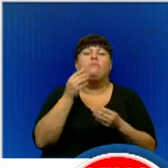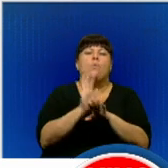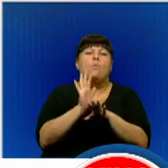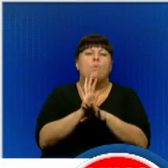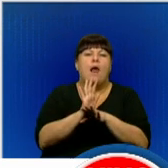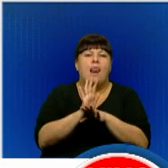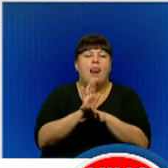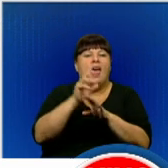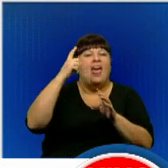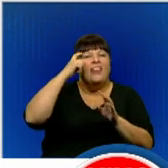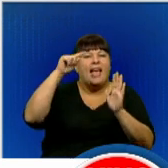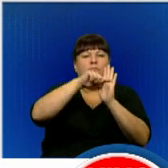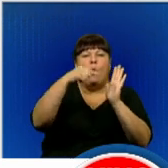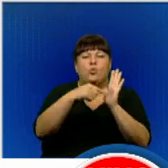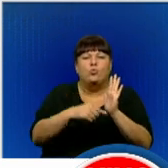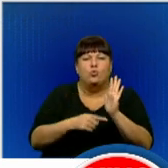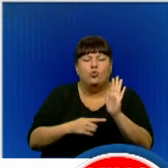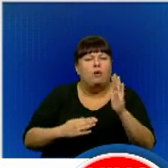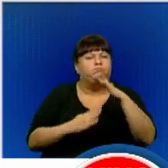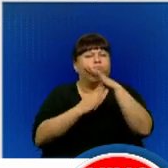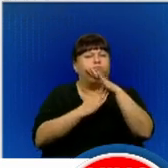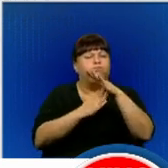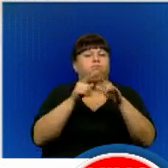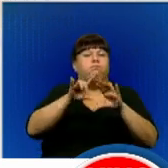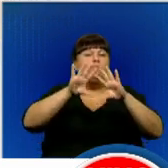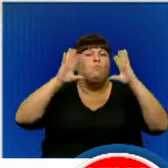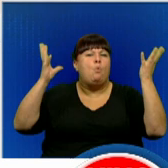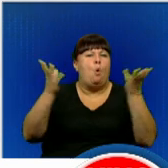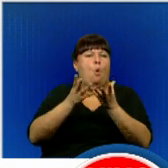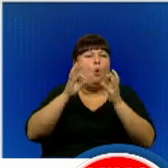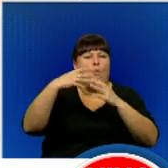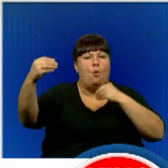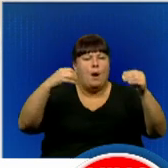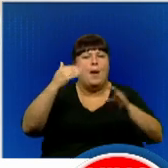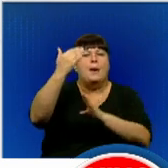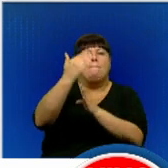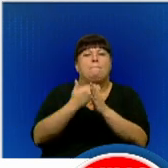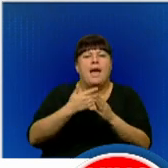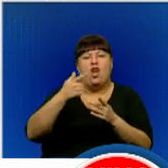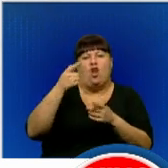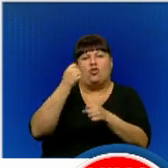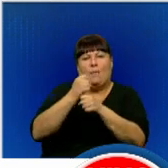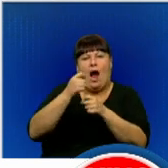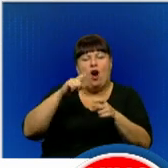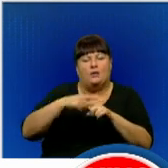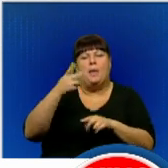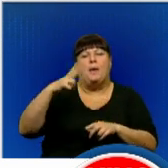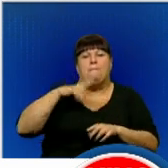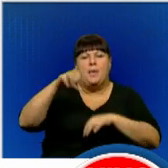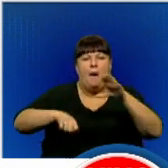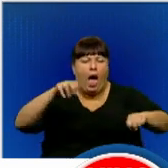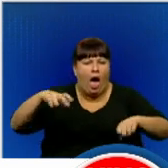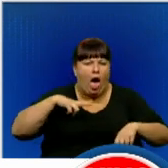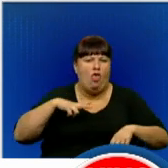decálogo de premisas que se aplicaron en el mundo entero reducción del papel del estado privatizaciones